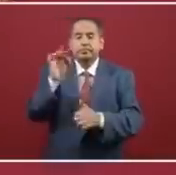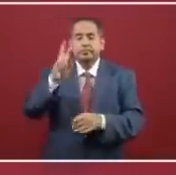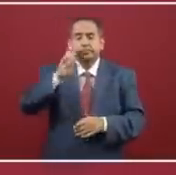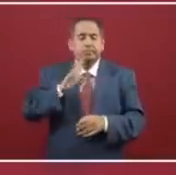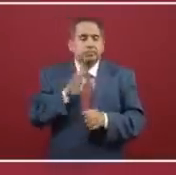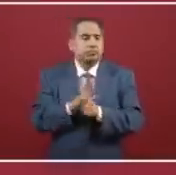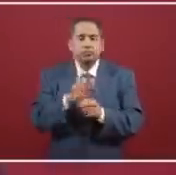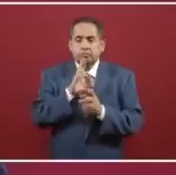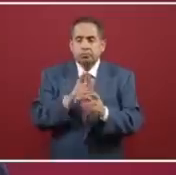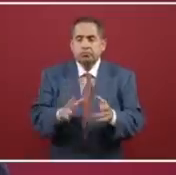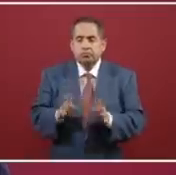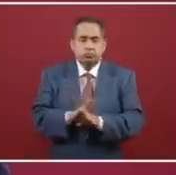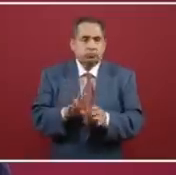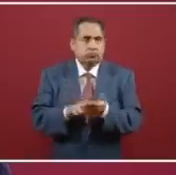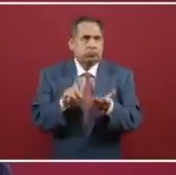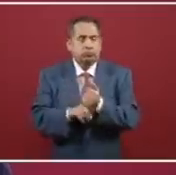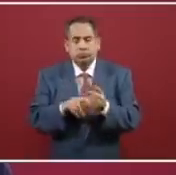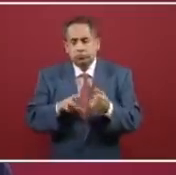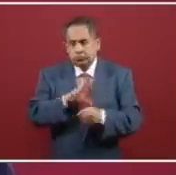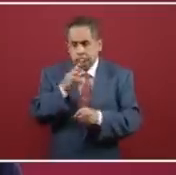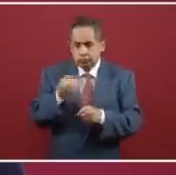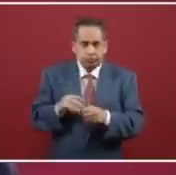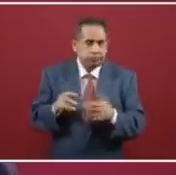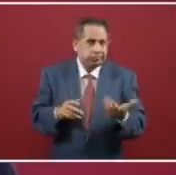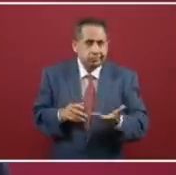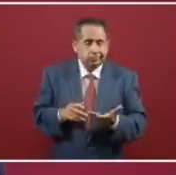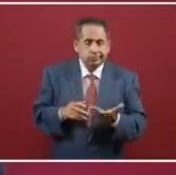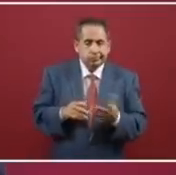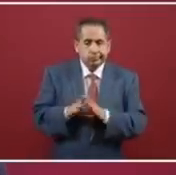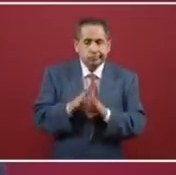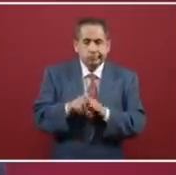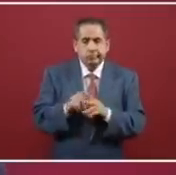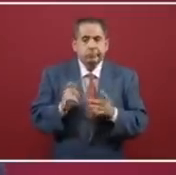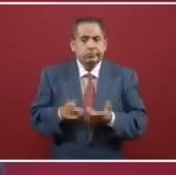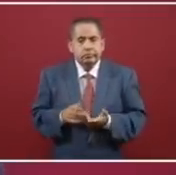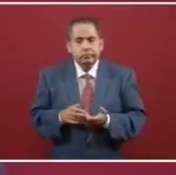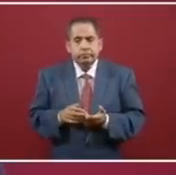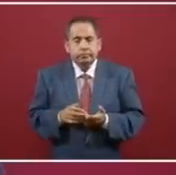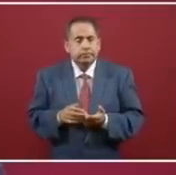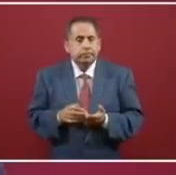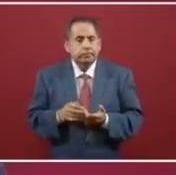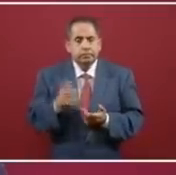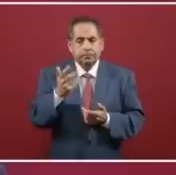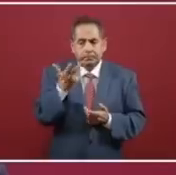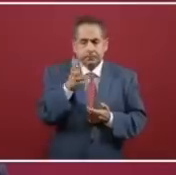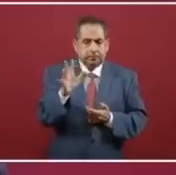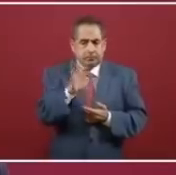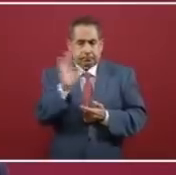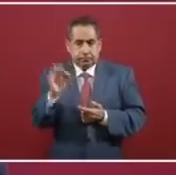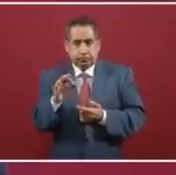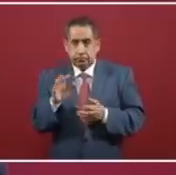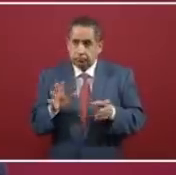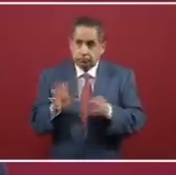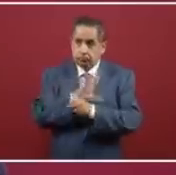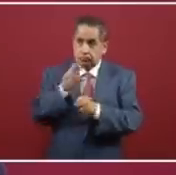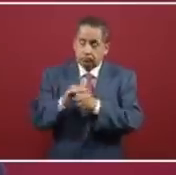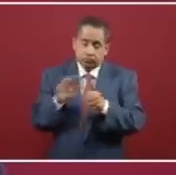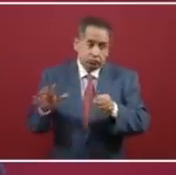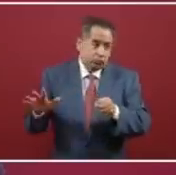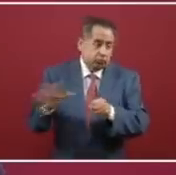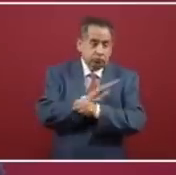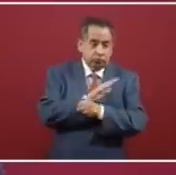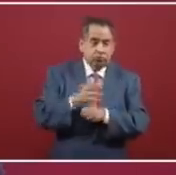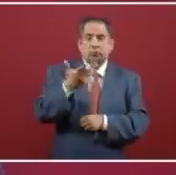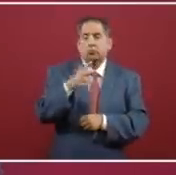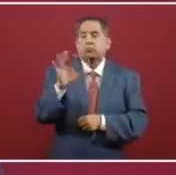ver qué resulta de tomar como base el 10% del